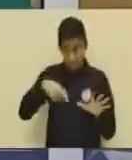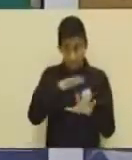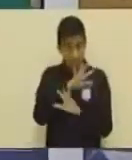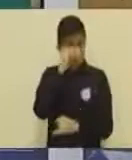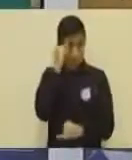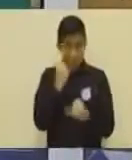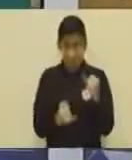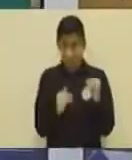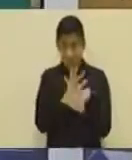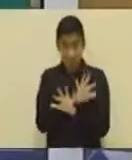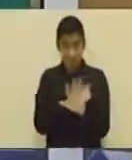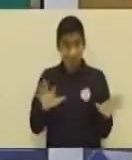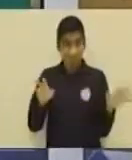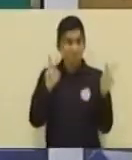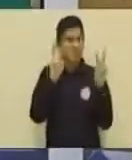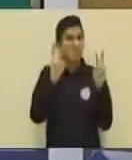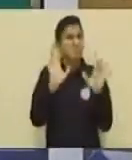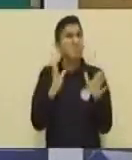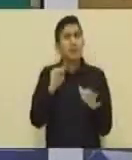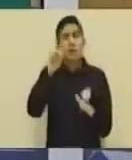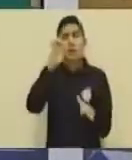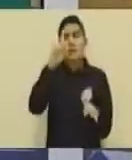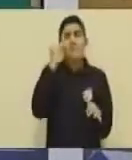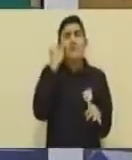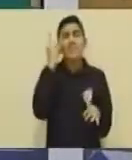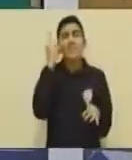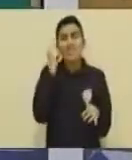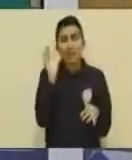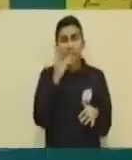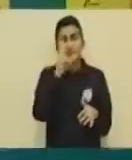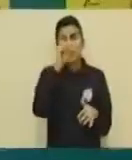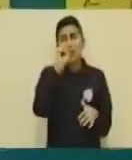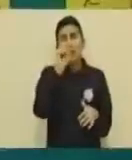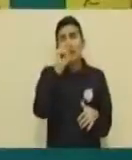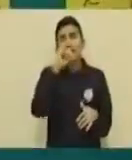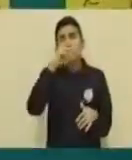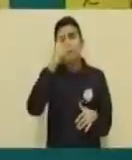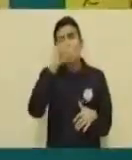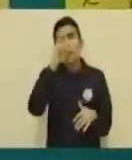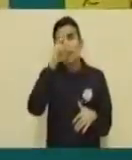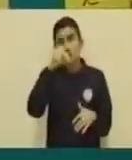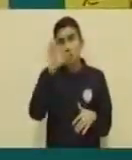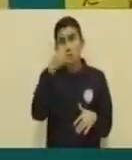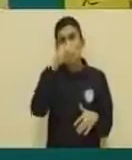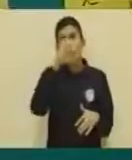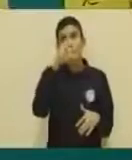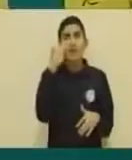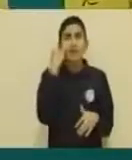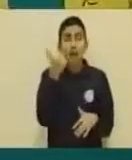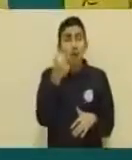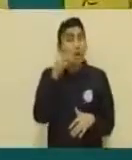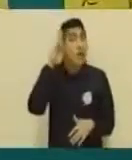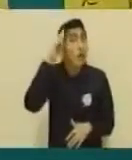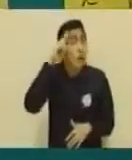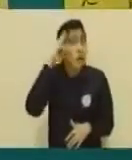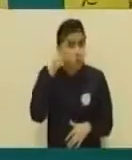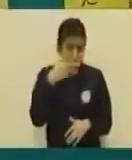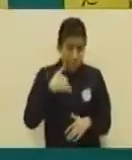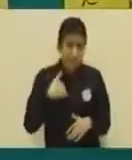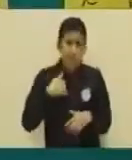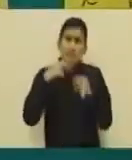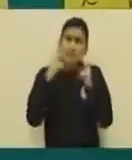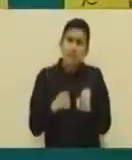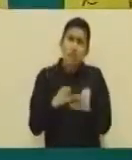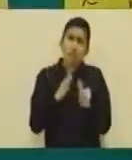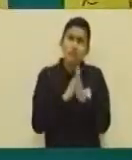la medida de variabilidad de la desviación media. Recuerden que debemos mantener nuestras medidas de